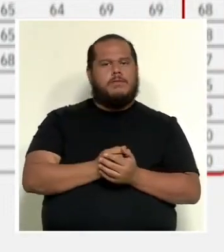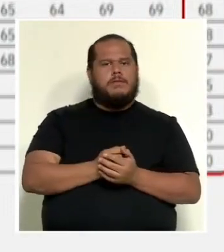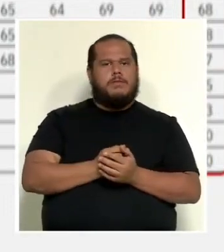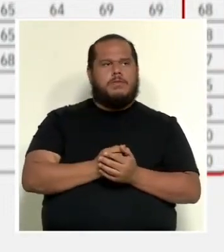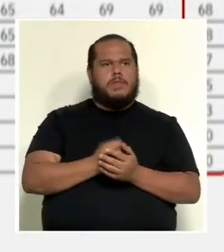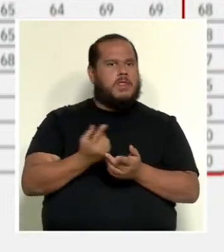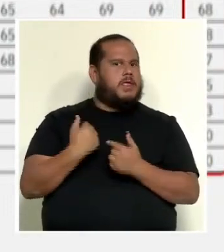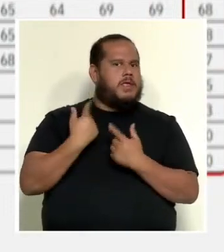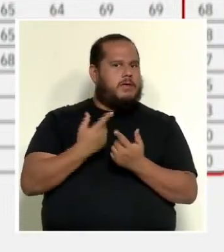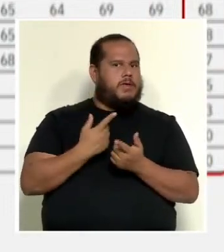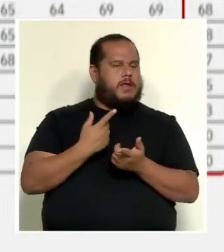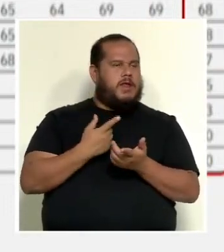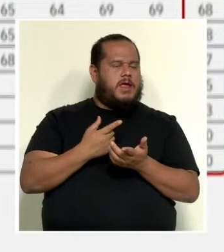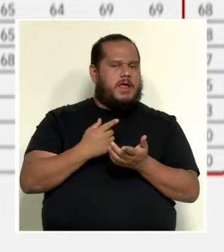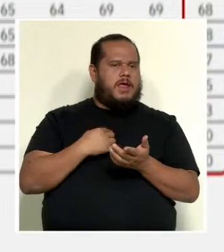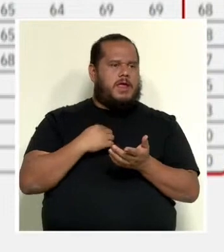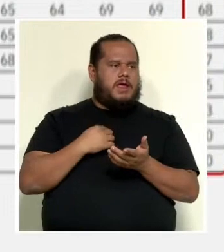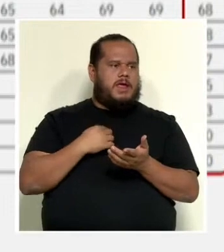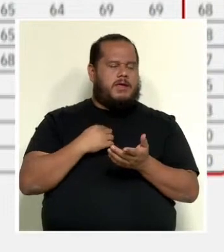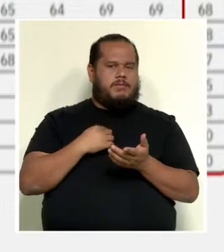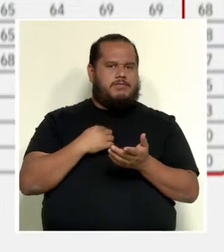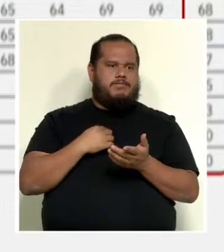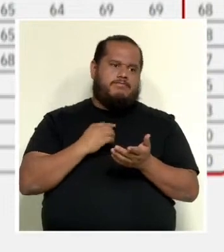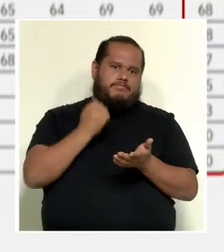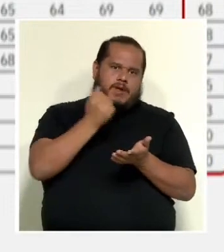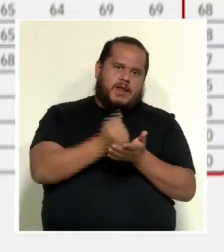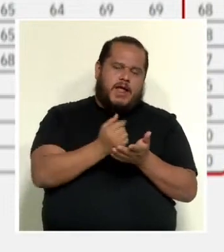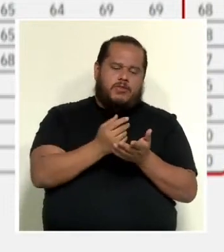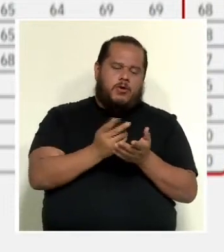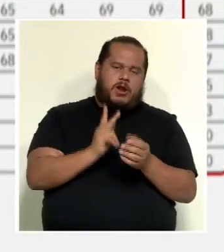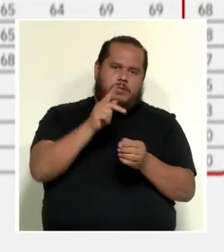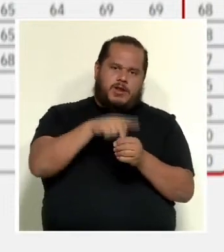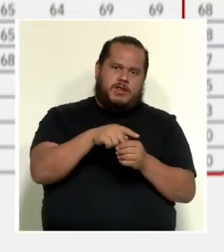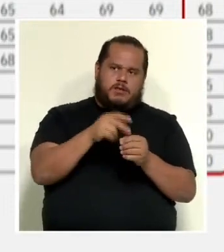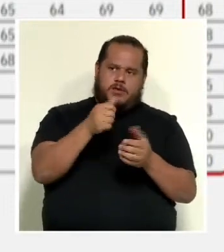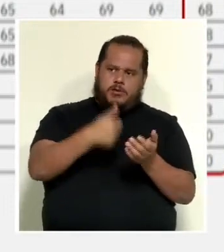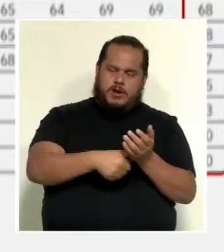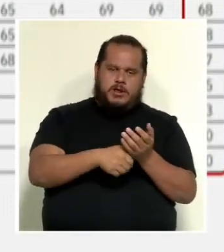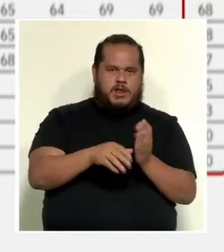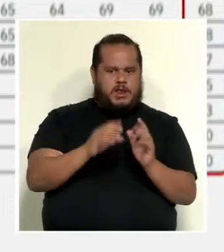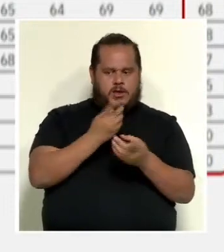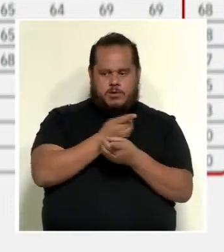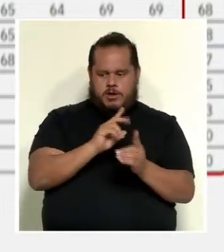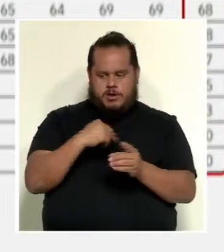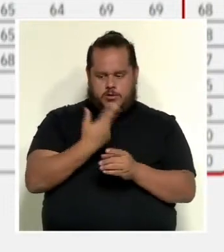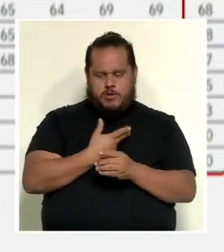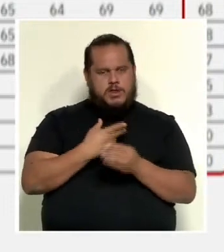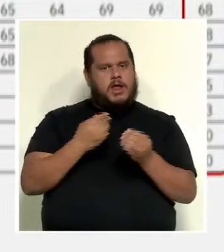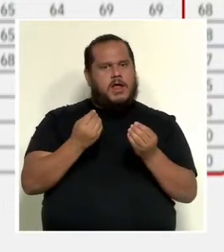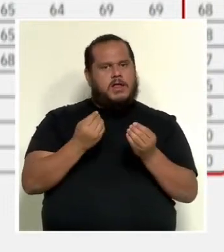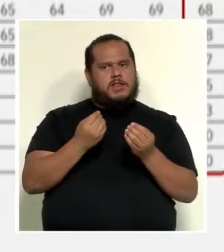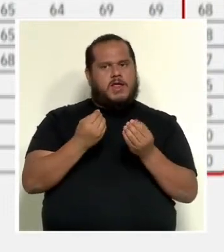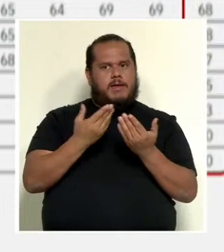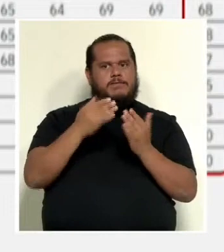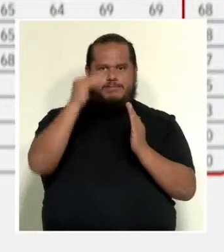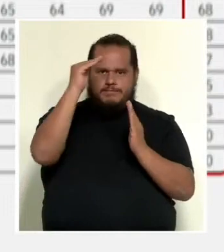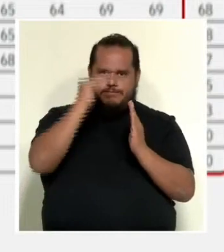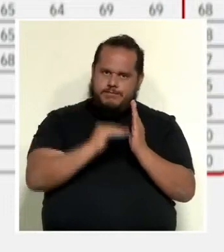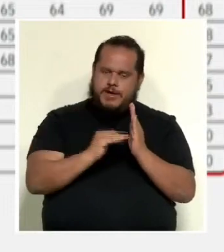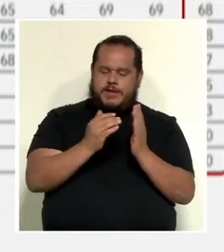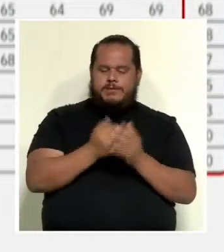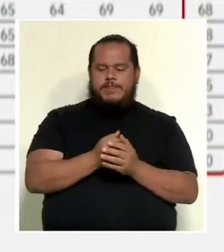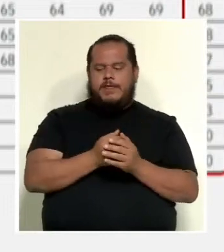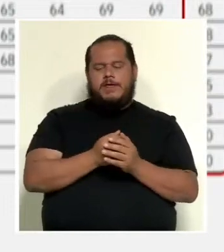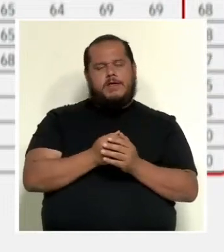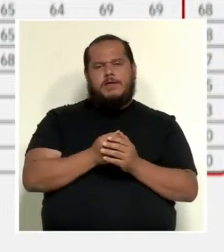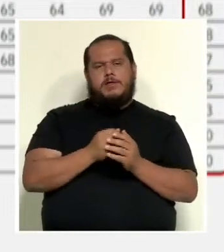viene marcando la participación electoral y que ya lo veíamos ahora en el índice de la democracia nuestra, tan venida a menos,